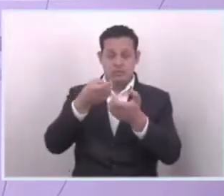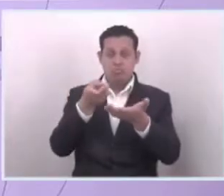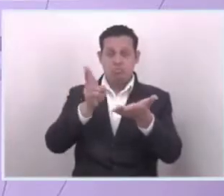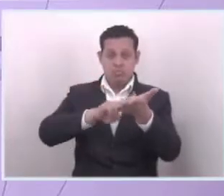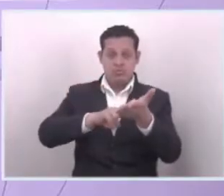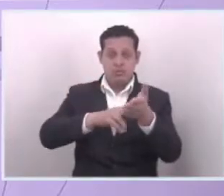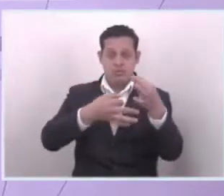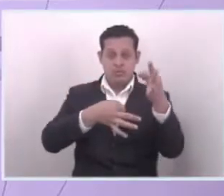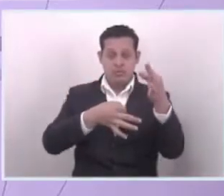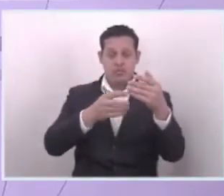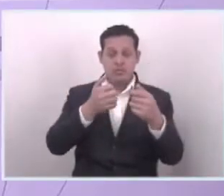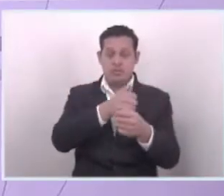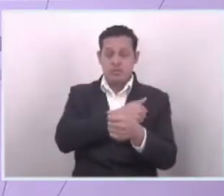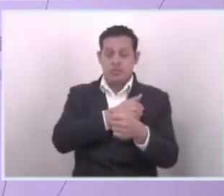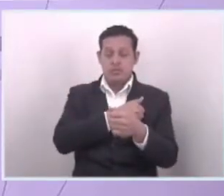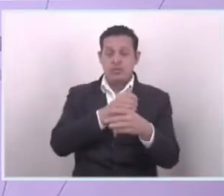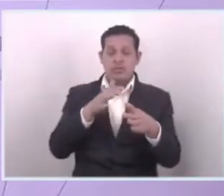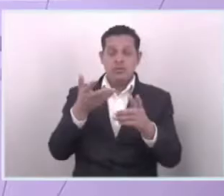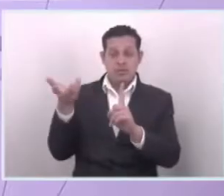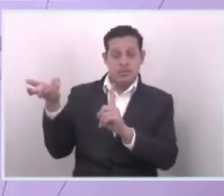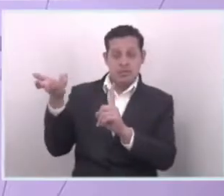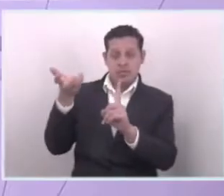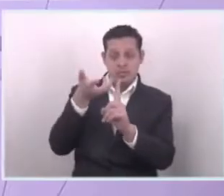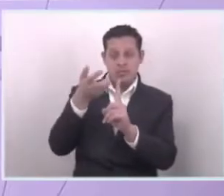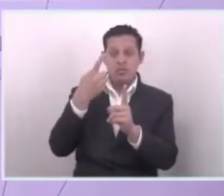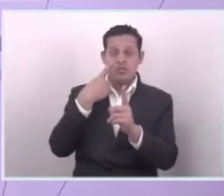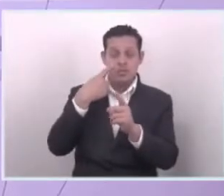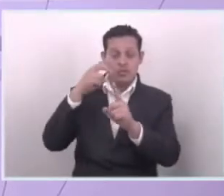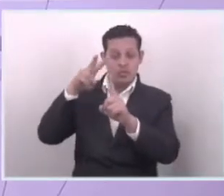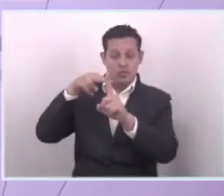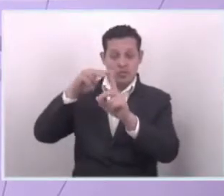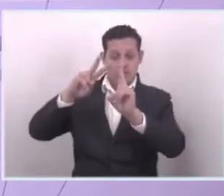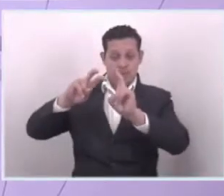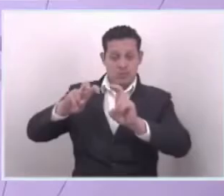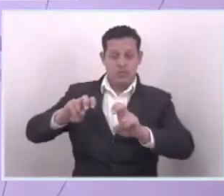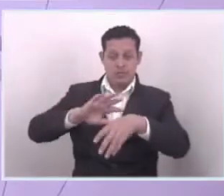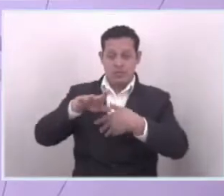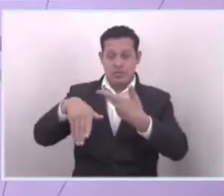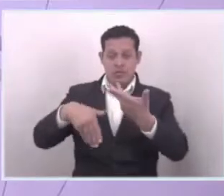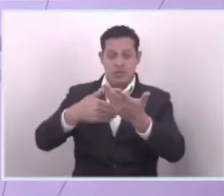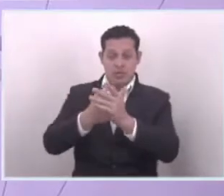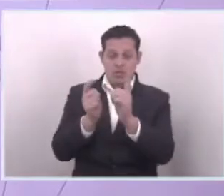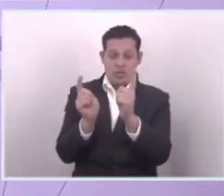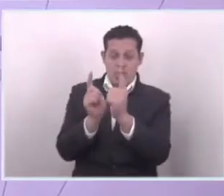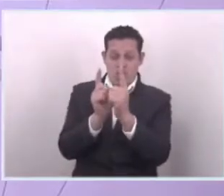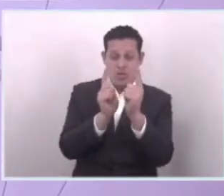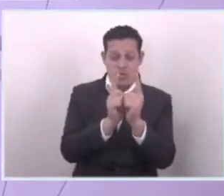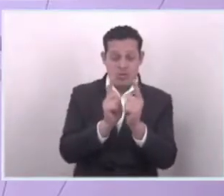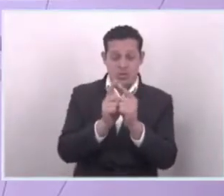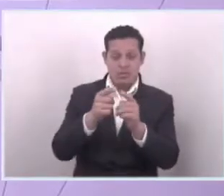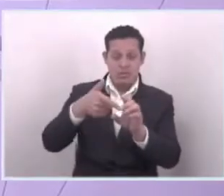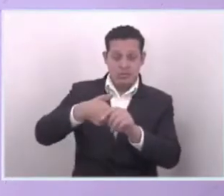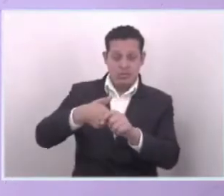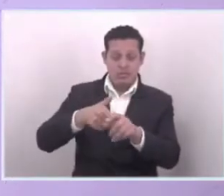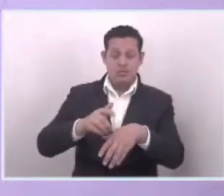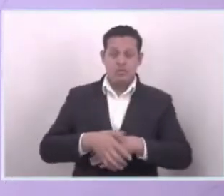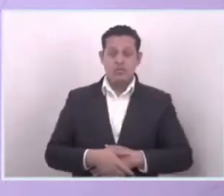contratos y va a tener la responsabilidad de dirigir, supervisar la exploración de todos los yacimientos hidrocarburos.